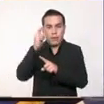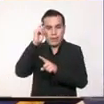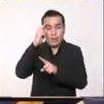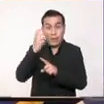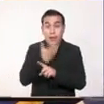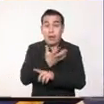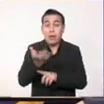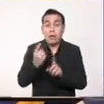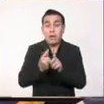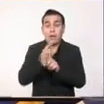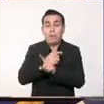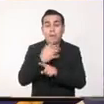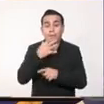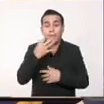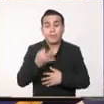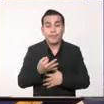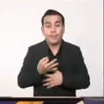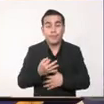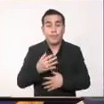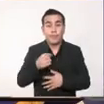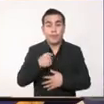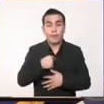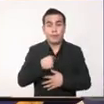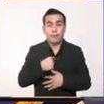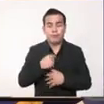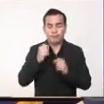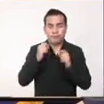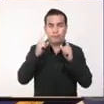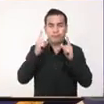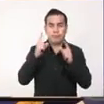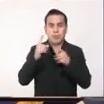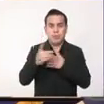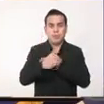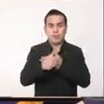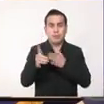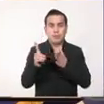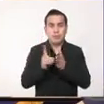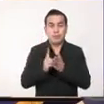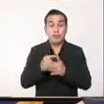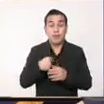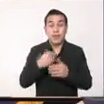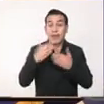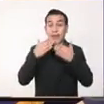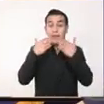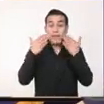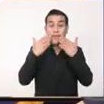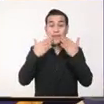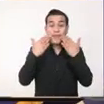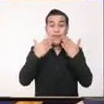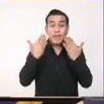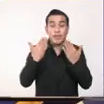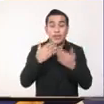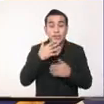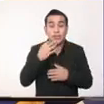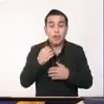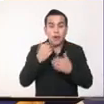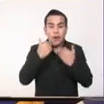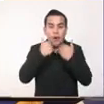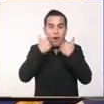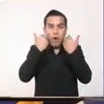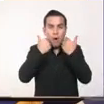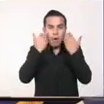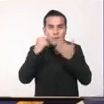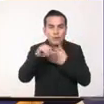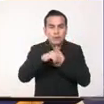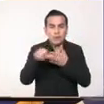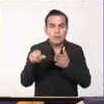tienen que cambiar. Yo no me asusté cuando vi a los diputados. Yo me alegré. No me había dado cuenta de lo joven que es esa asamblea.